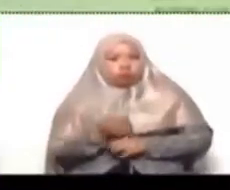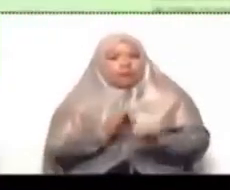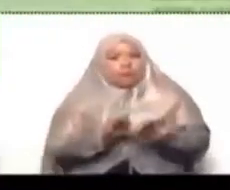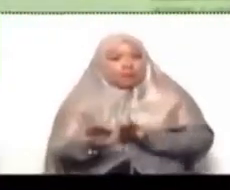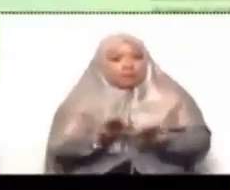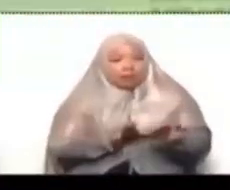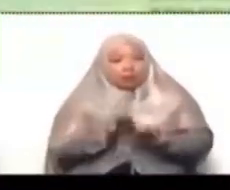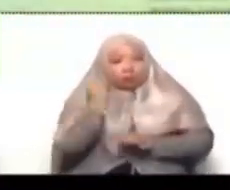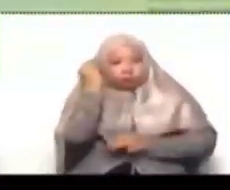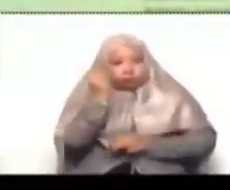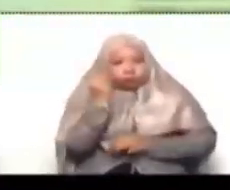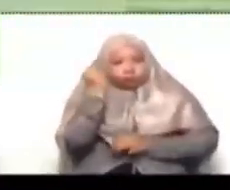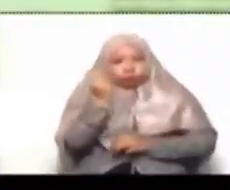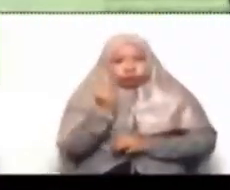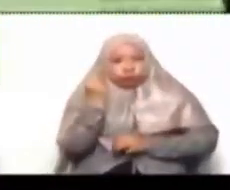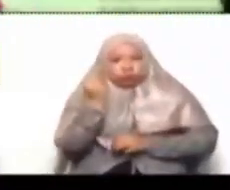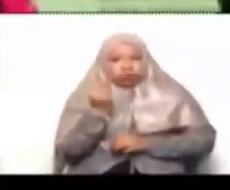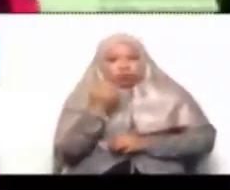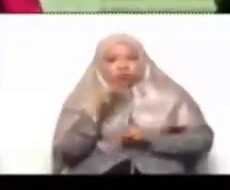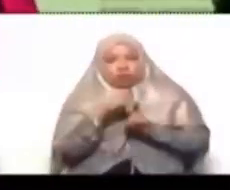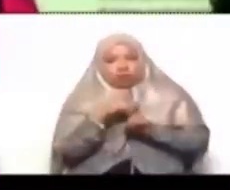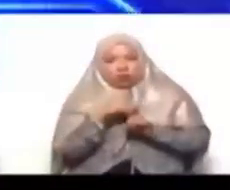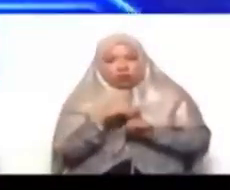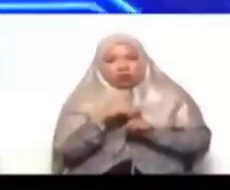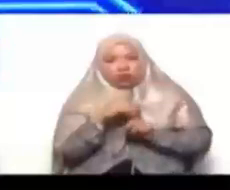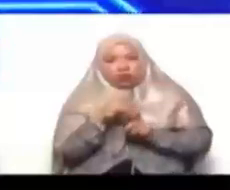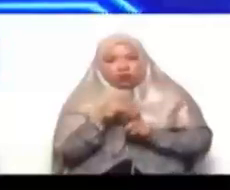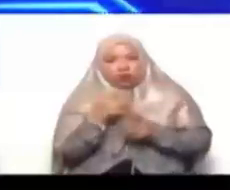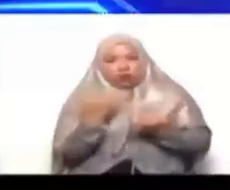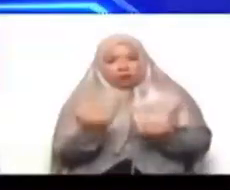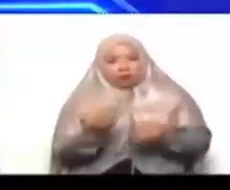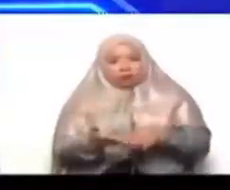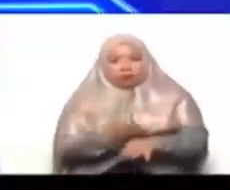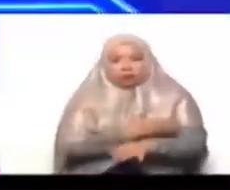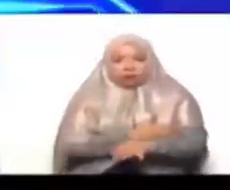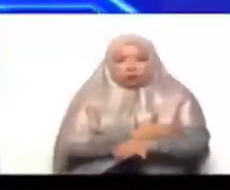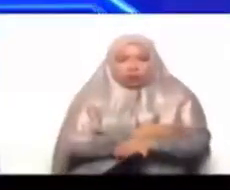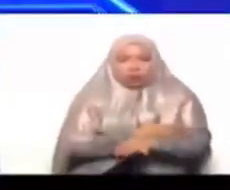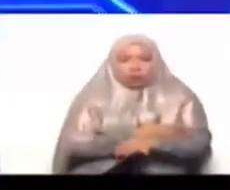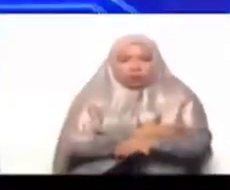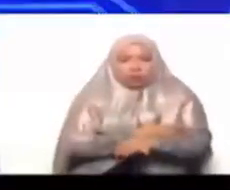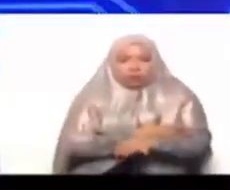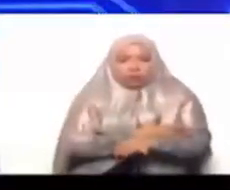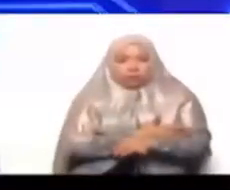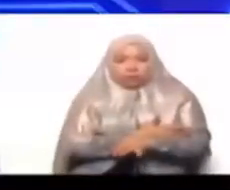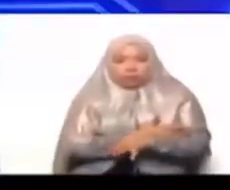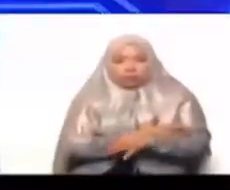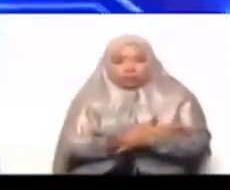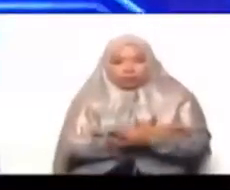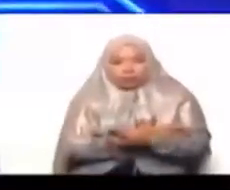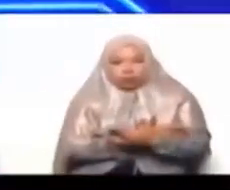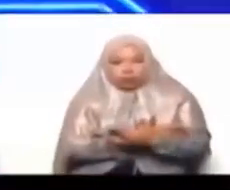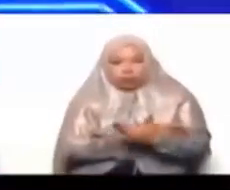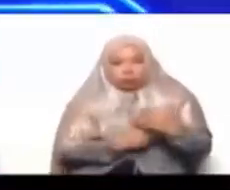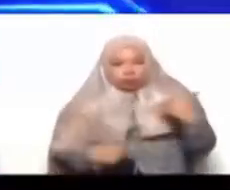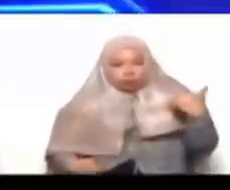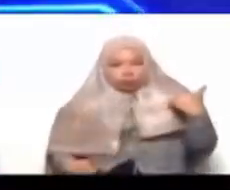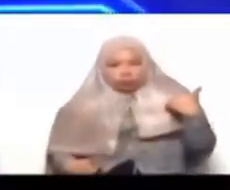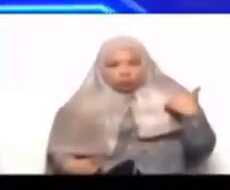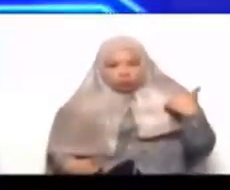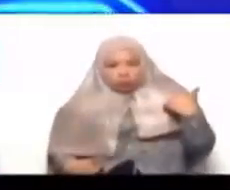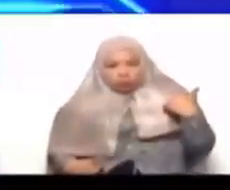preparan el imaginario colectivo frente a eso, y lo estaba conversando con Miguel ahora antes del programa. Presidente, porque los